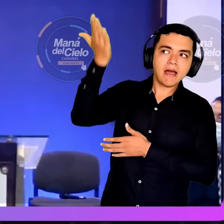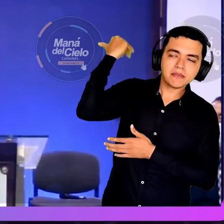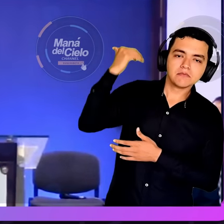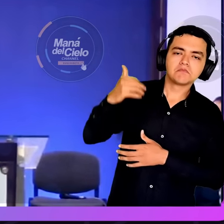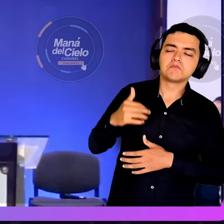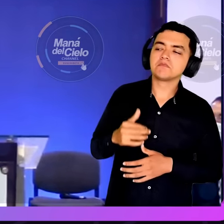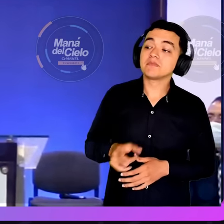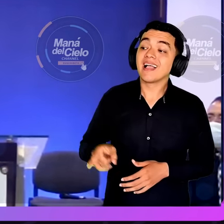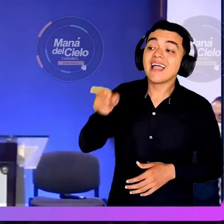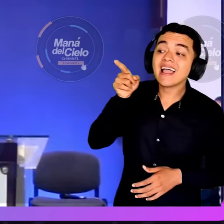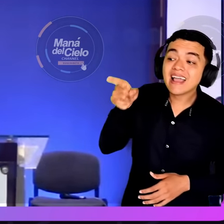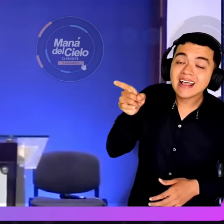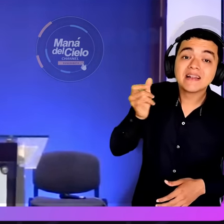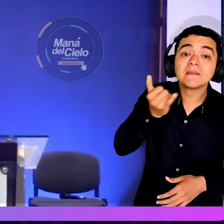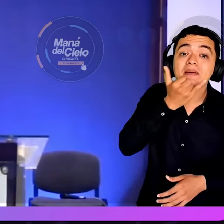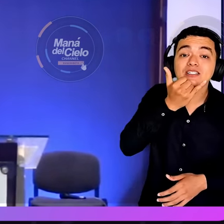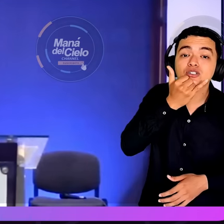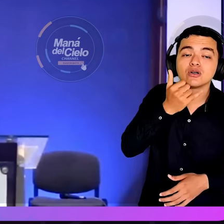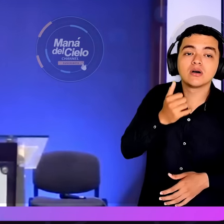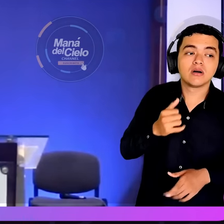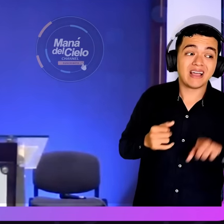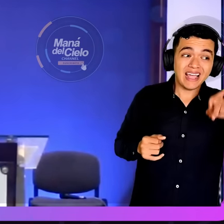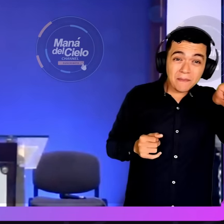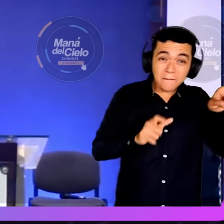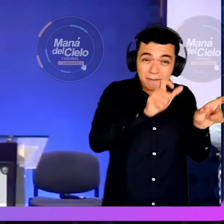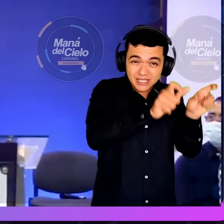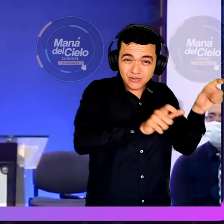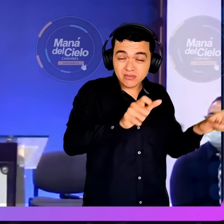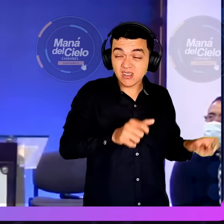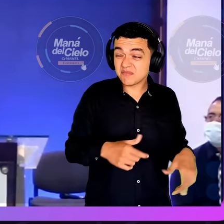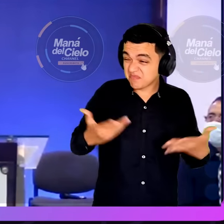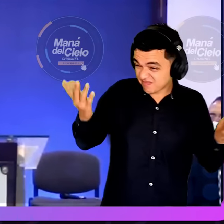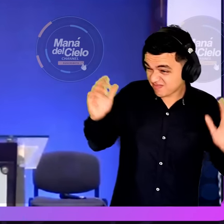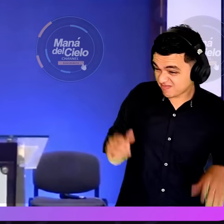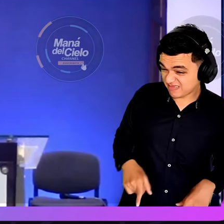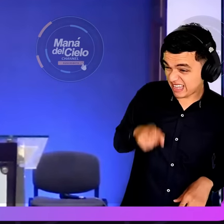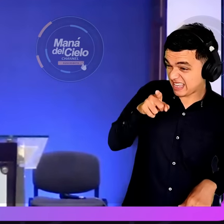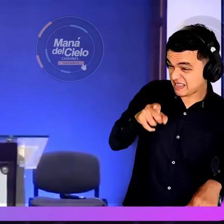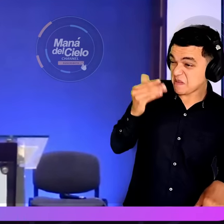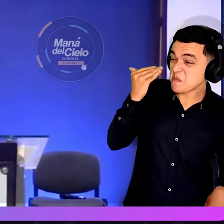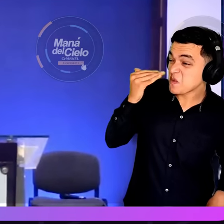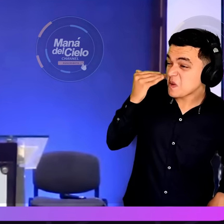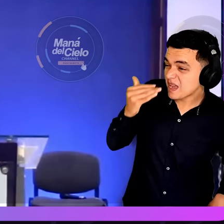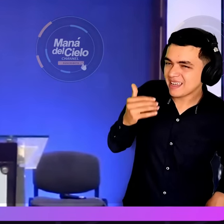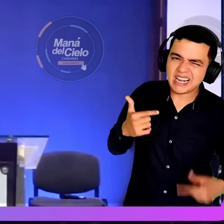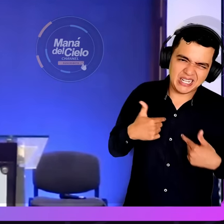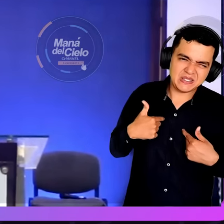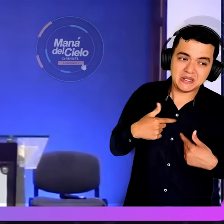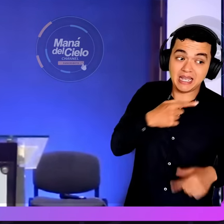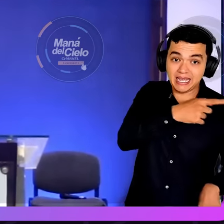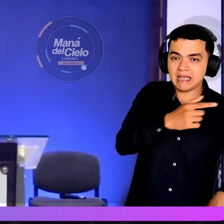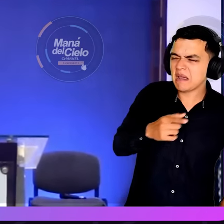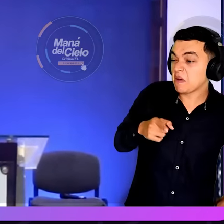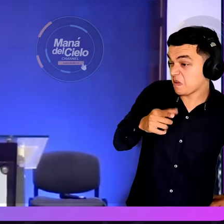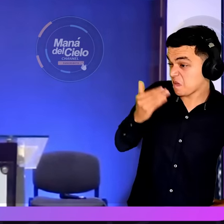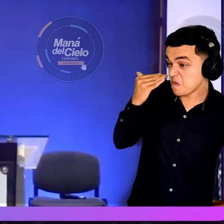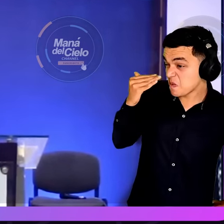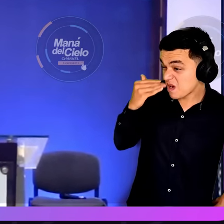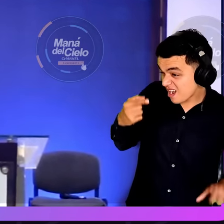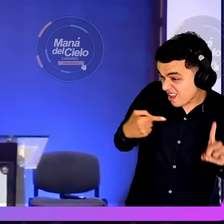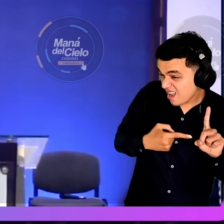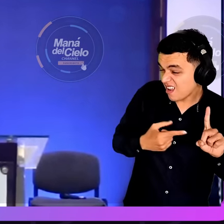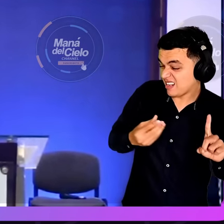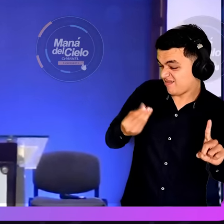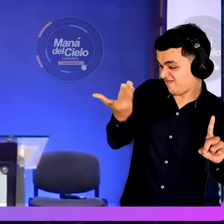formar, pero esa es la muchacha que te conviene. Y bueno, nos casamos. Entonces, hermano, cuando mi esposo me dice, y resulta ser que la esposa del misionero